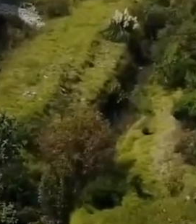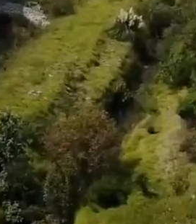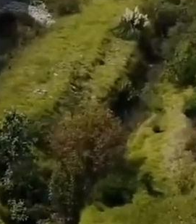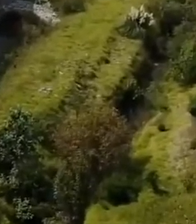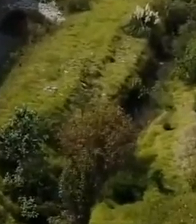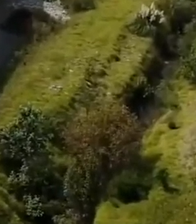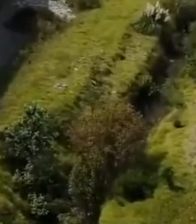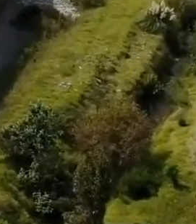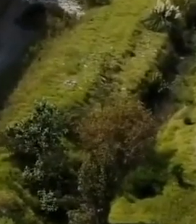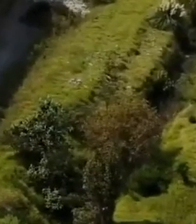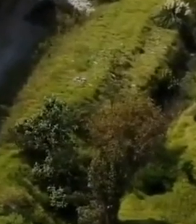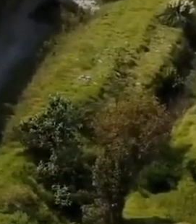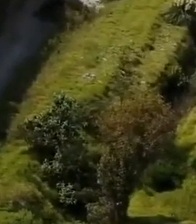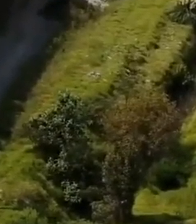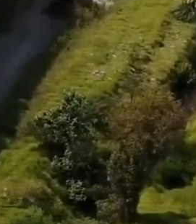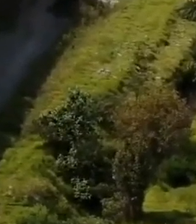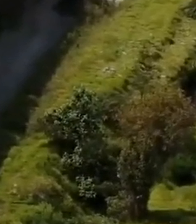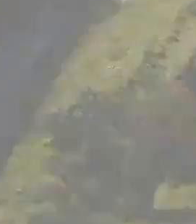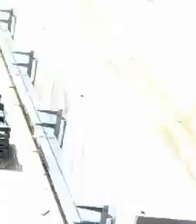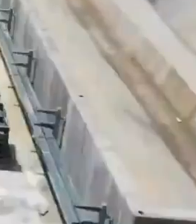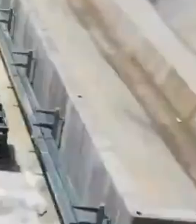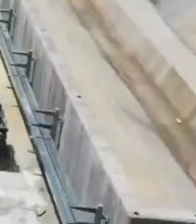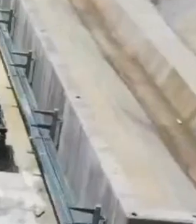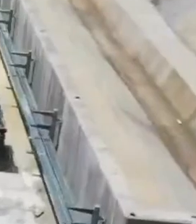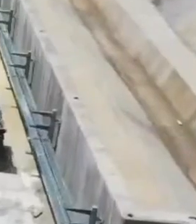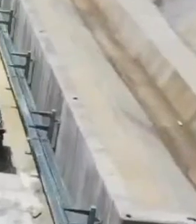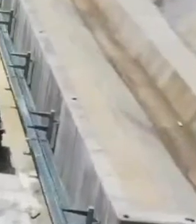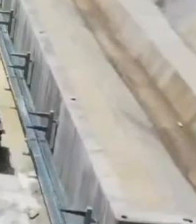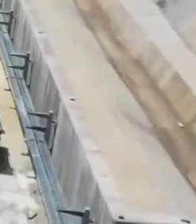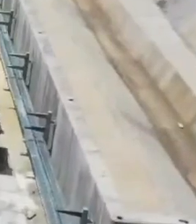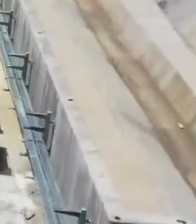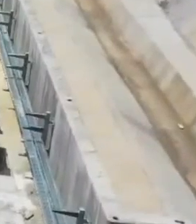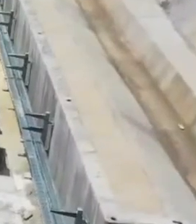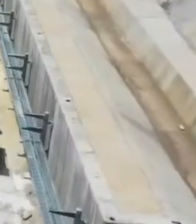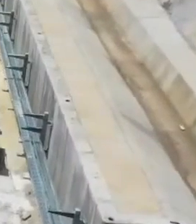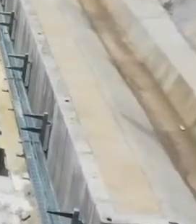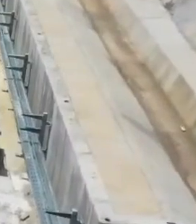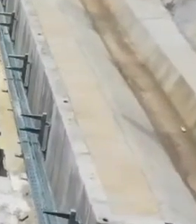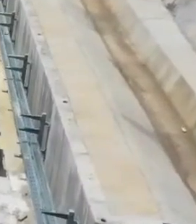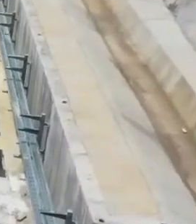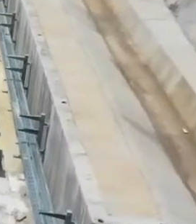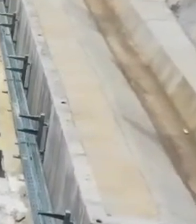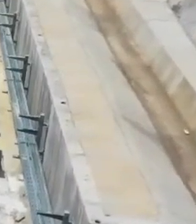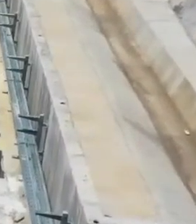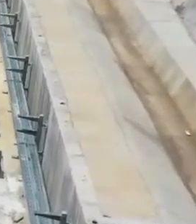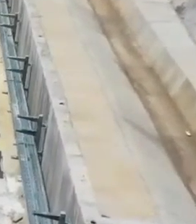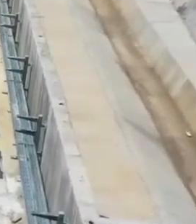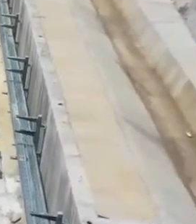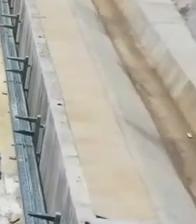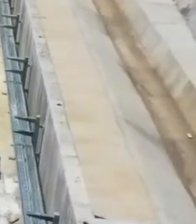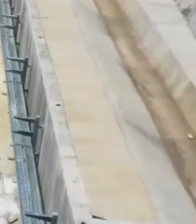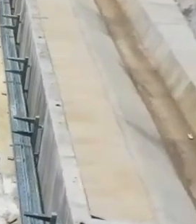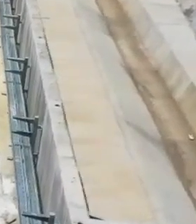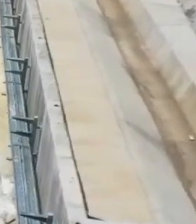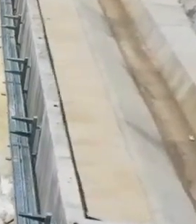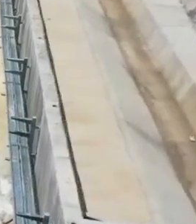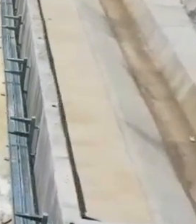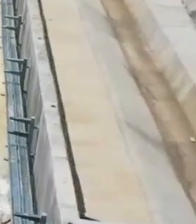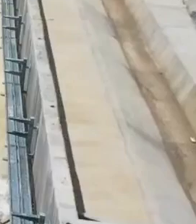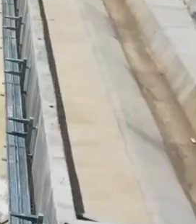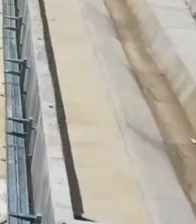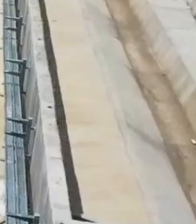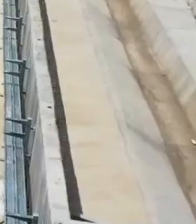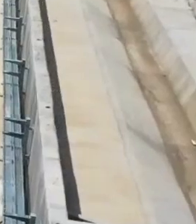Construcción del tren interurbano México-Toluca. Reporte semanal. Vía catenaria y obra electromecánica, 57.7